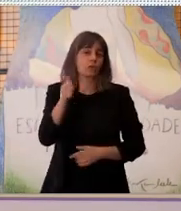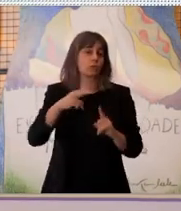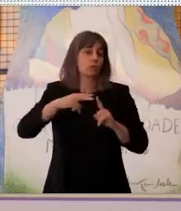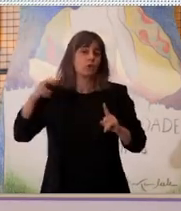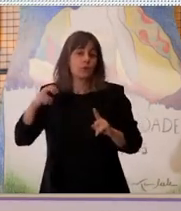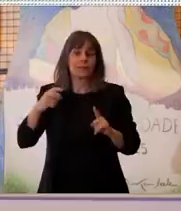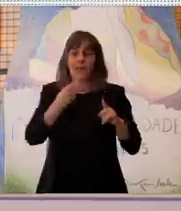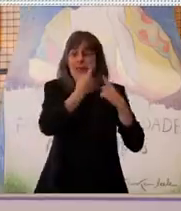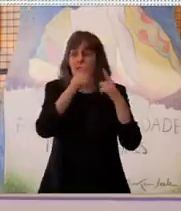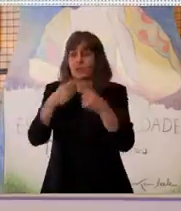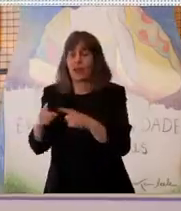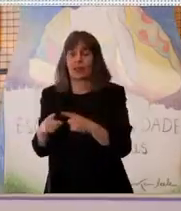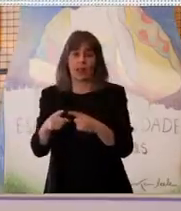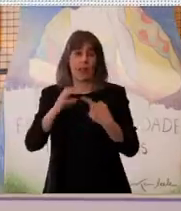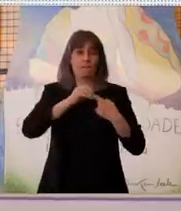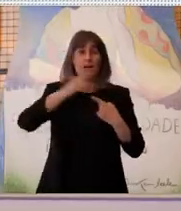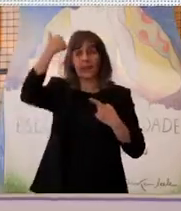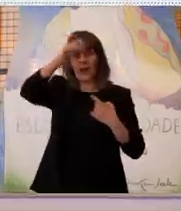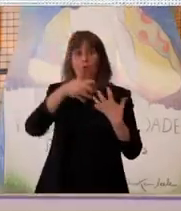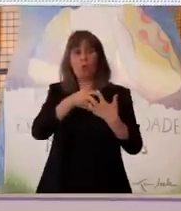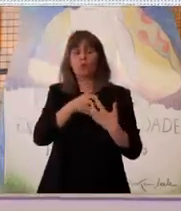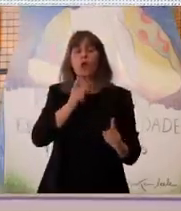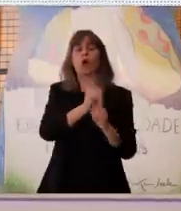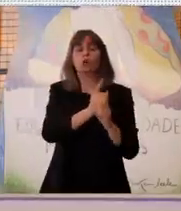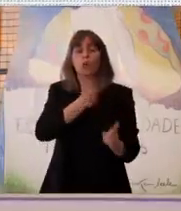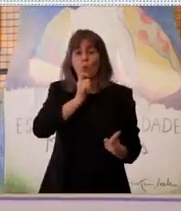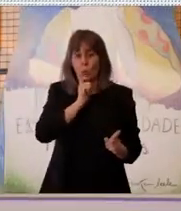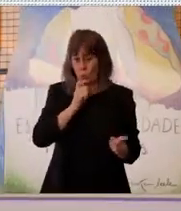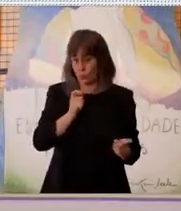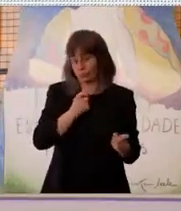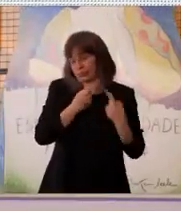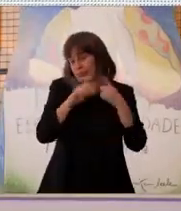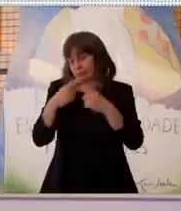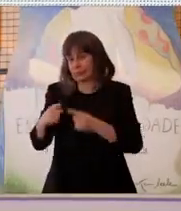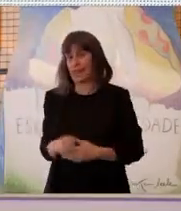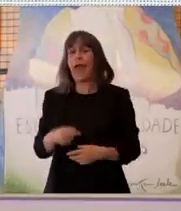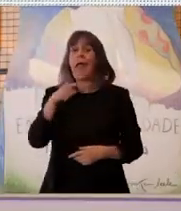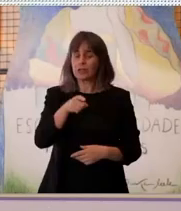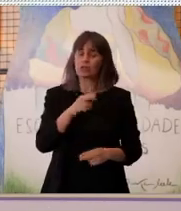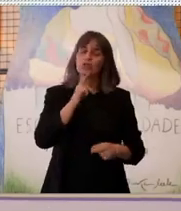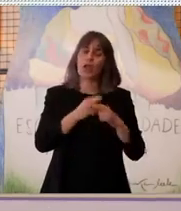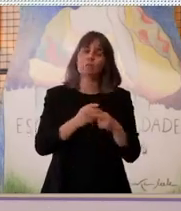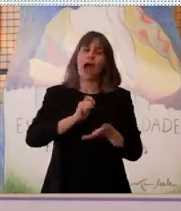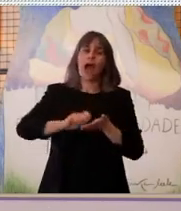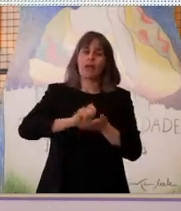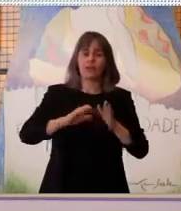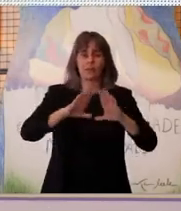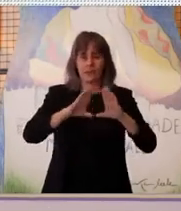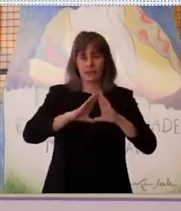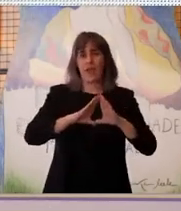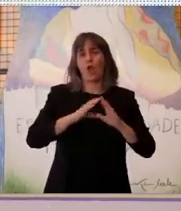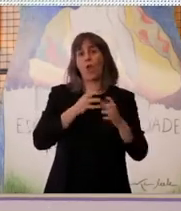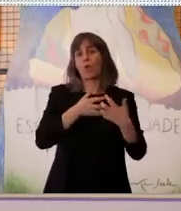sobre Cómo combatir el patriarcado y cuando digo eso digo esa es la agenda feminista combatir el patriarcado y mujeres incluso mujeres que se llaman